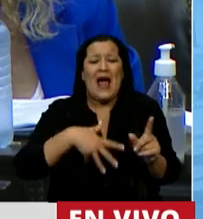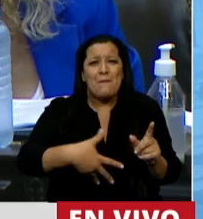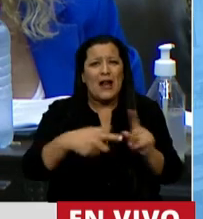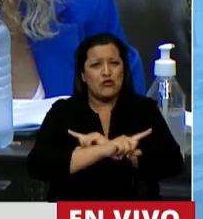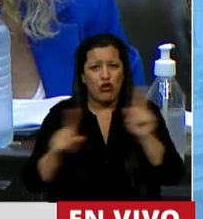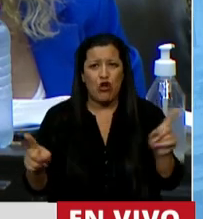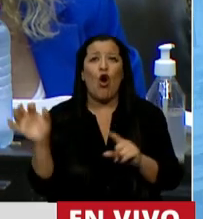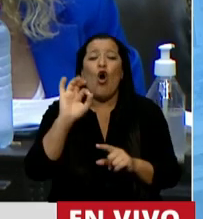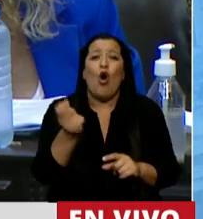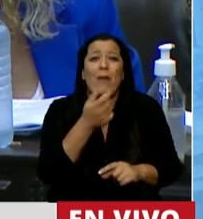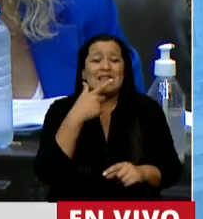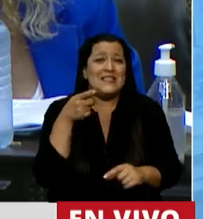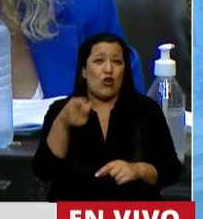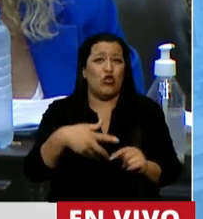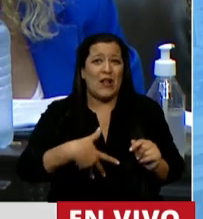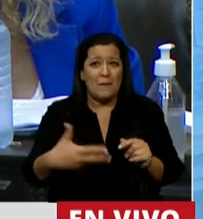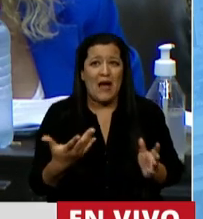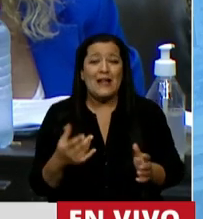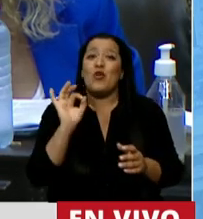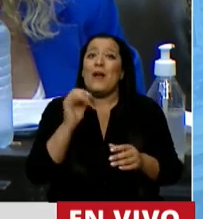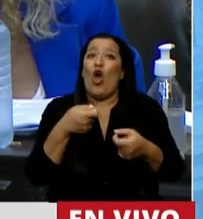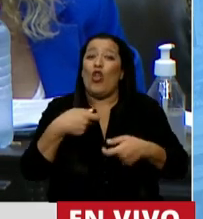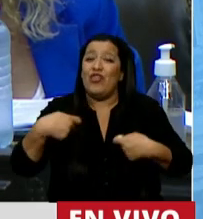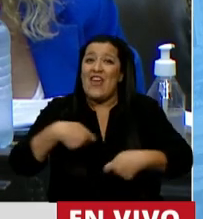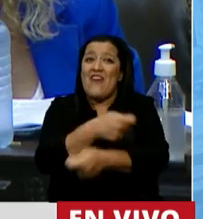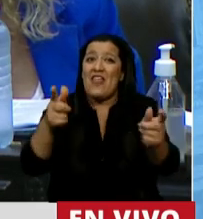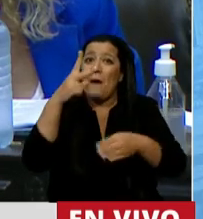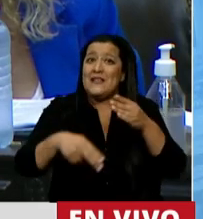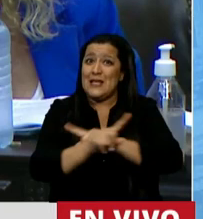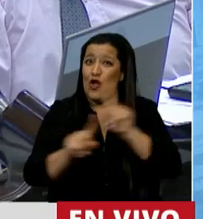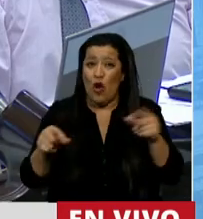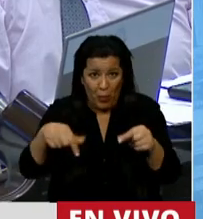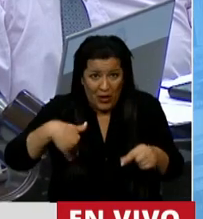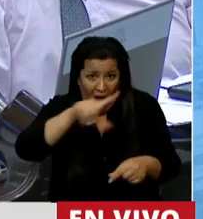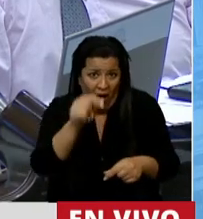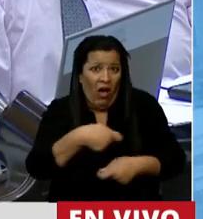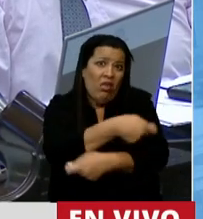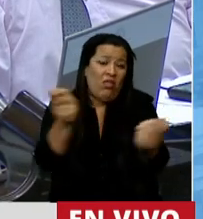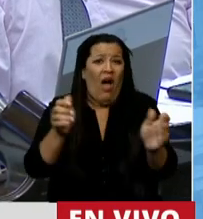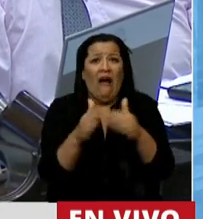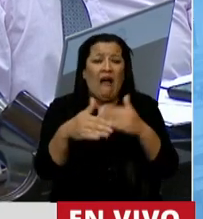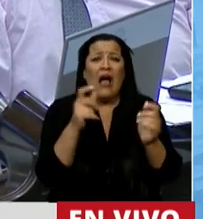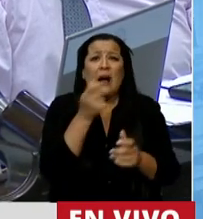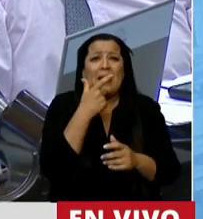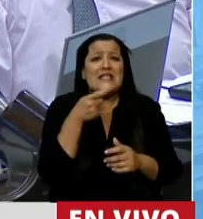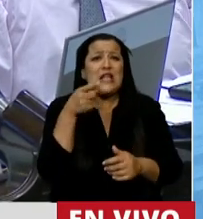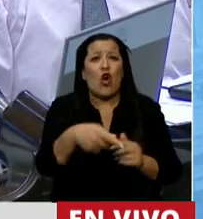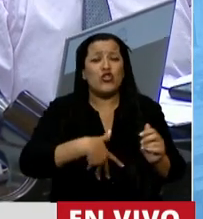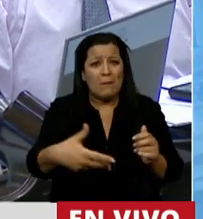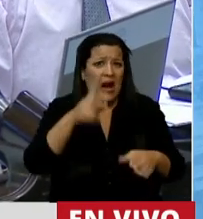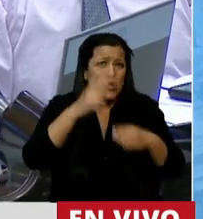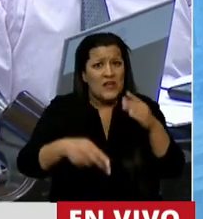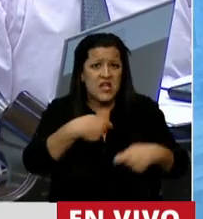embarazadas o pastillas anticonceptivas que no estén vencidas. Porque eso pasa hoy en Argentina. Entregan cajas de pastillas